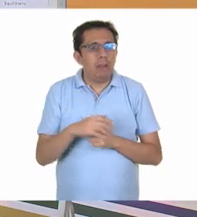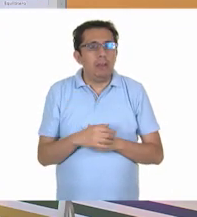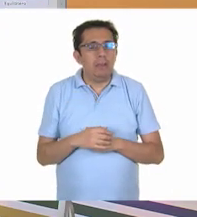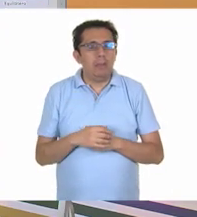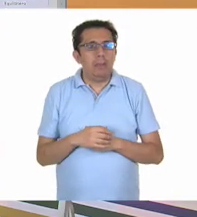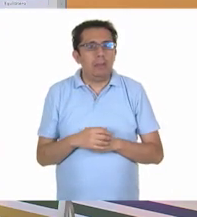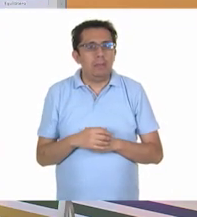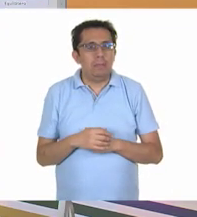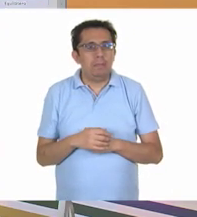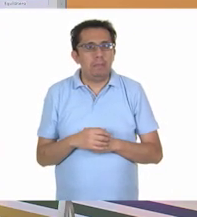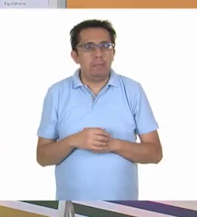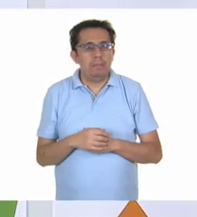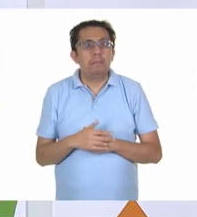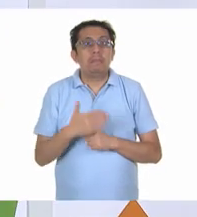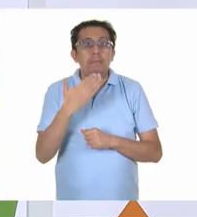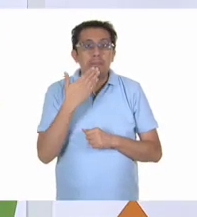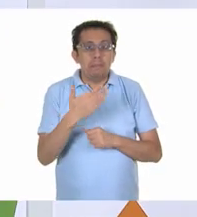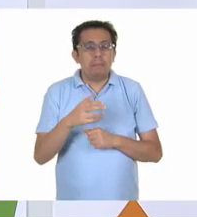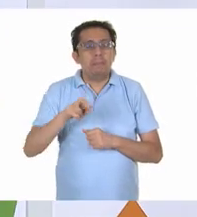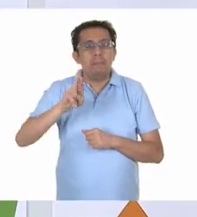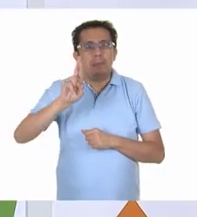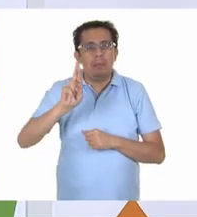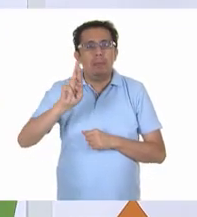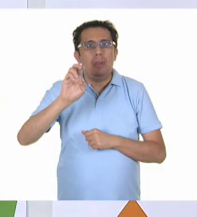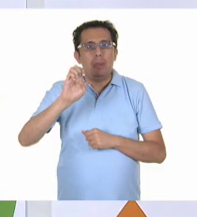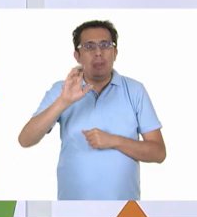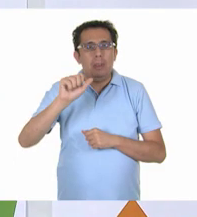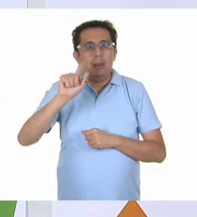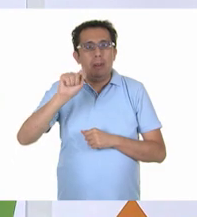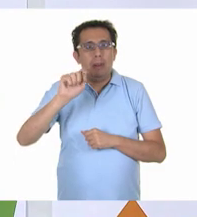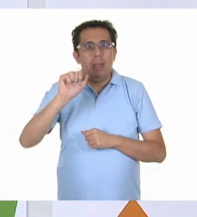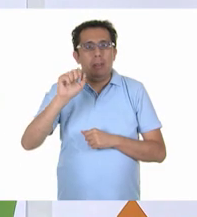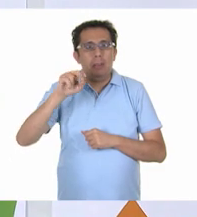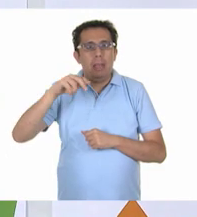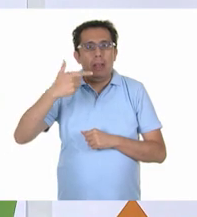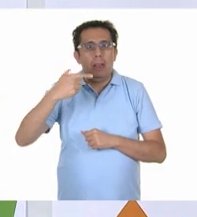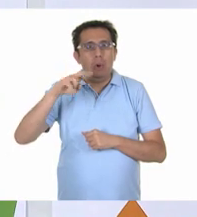¡Oh! A ver cómo... ¡Muy bien! Rectángulo.